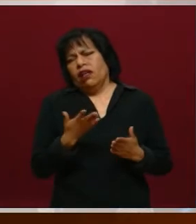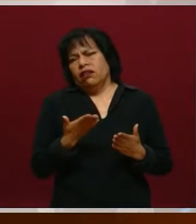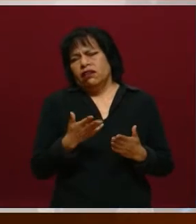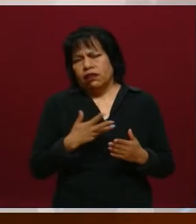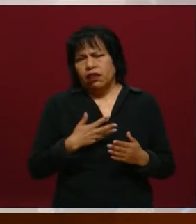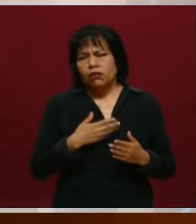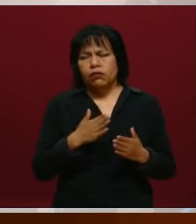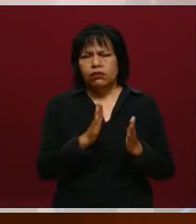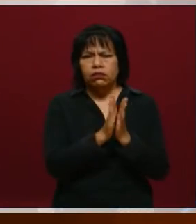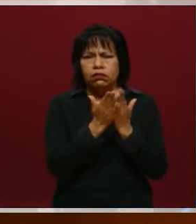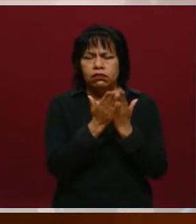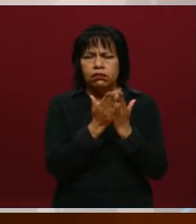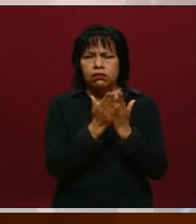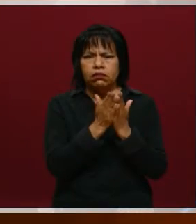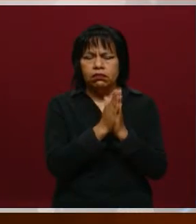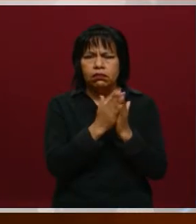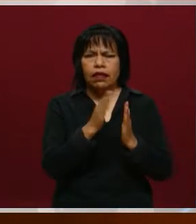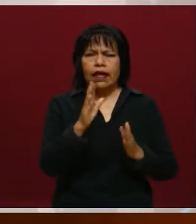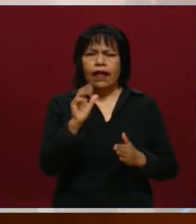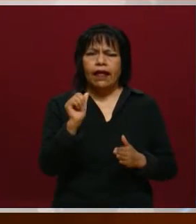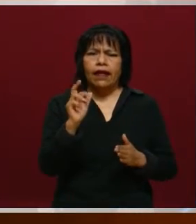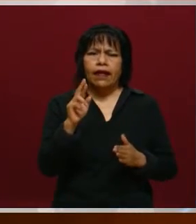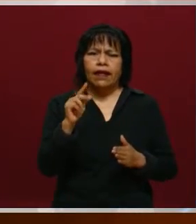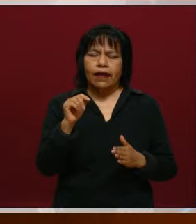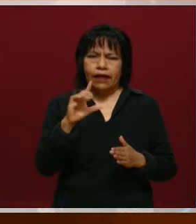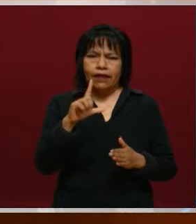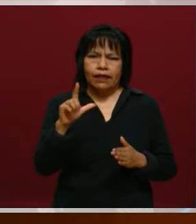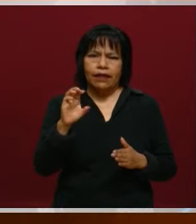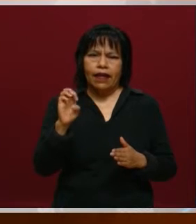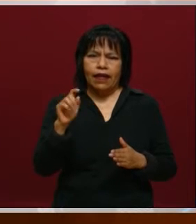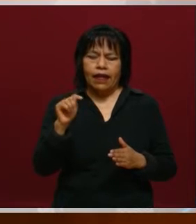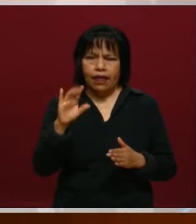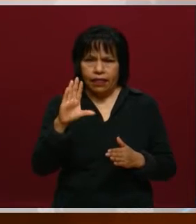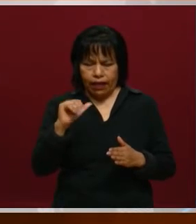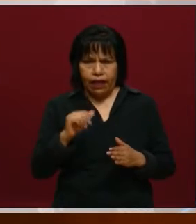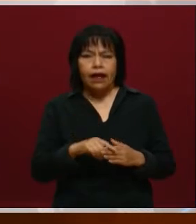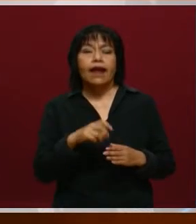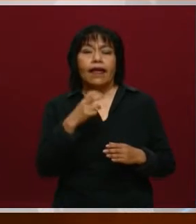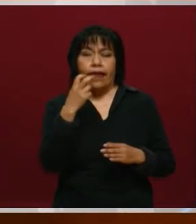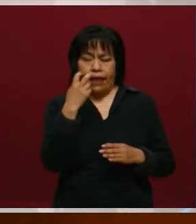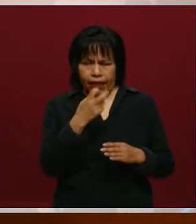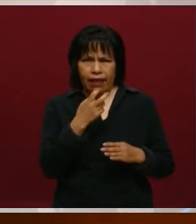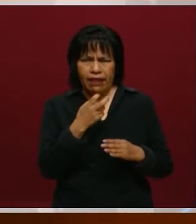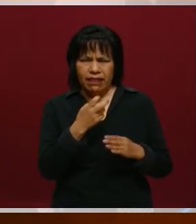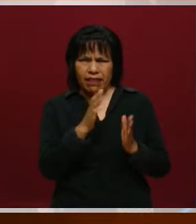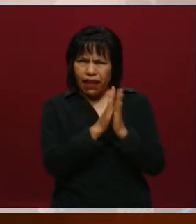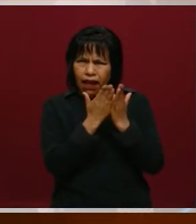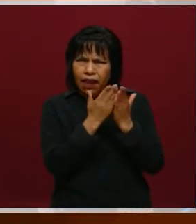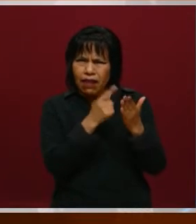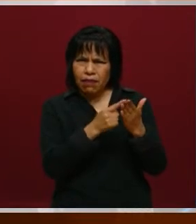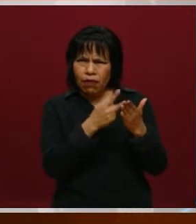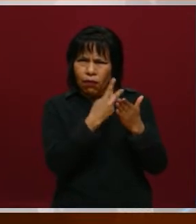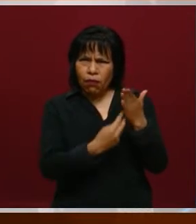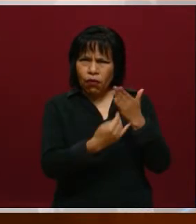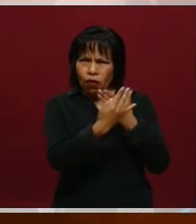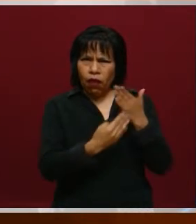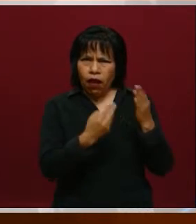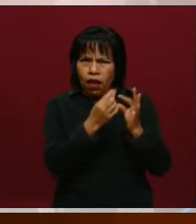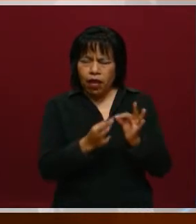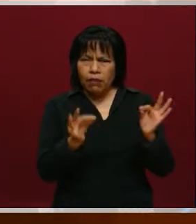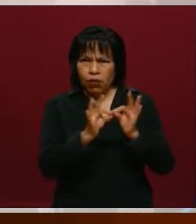la cartilla ética deseamos es como la columna vertebral entonces si es la columna vertebral de un proyecto este